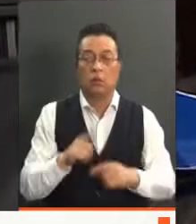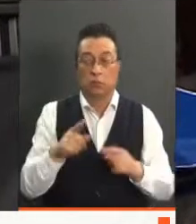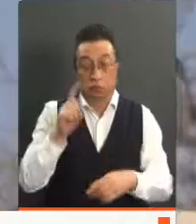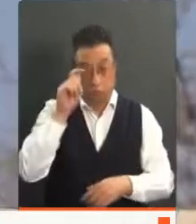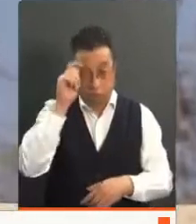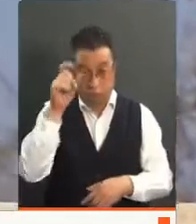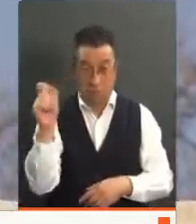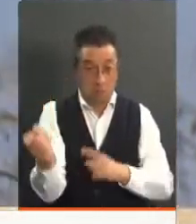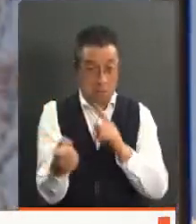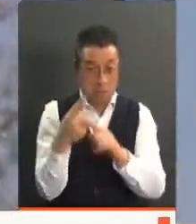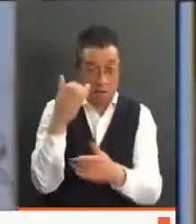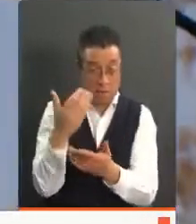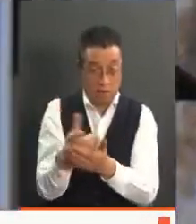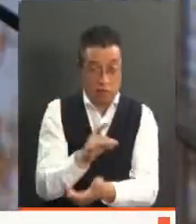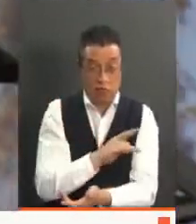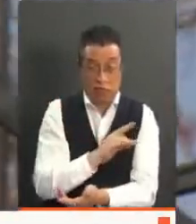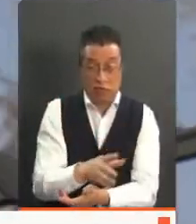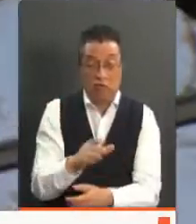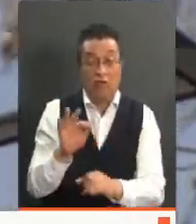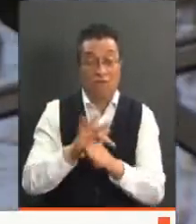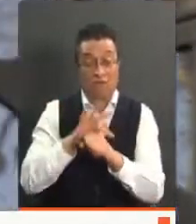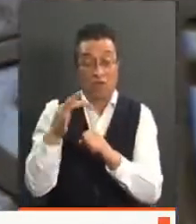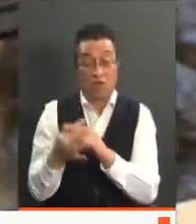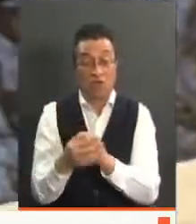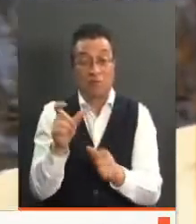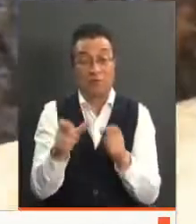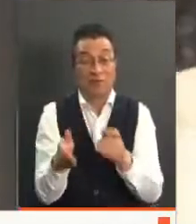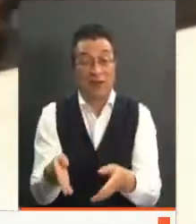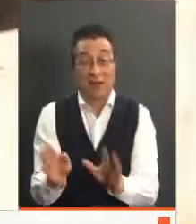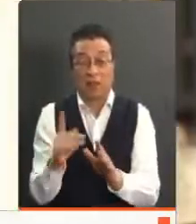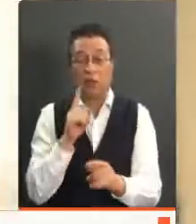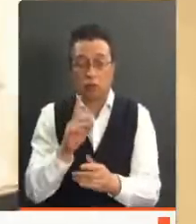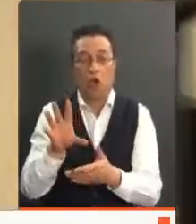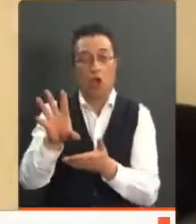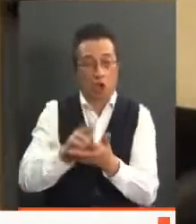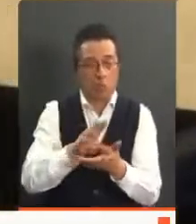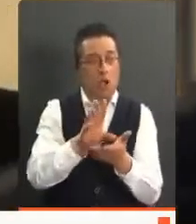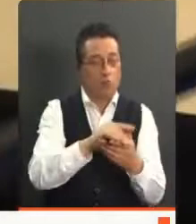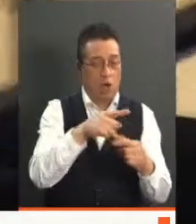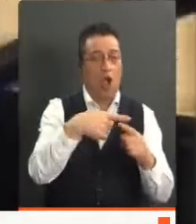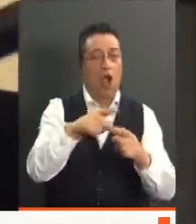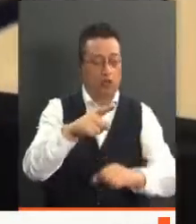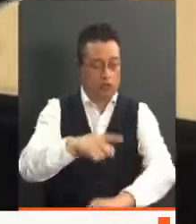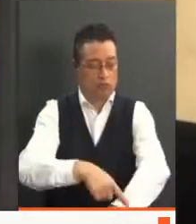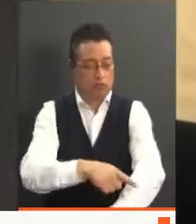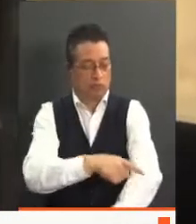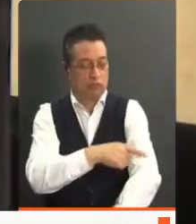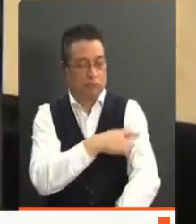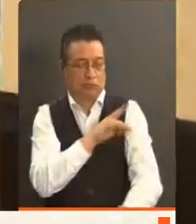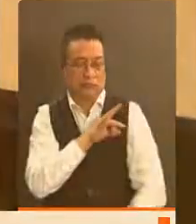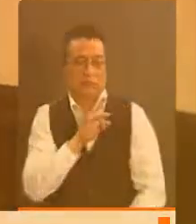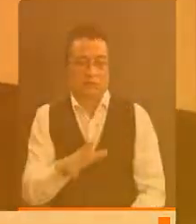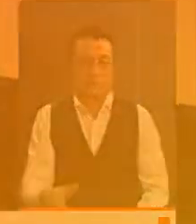país, la Fundación Gente de Calle, trabaja para replicarla en otras ciudades de Chile.